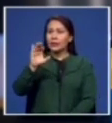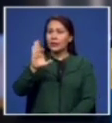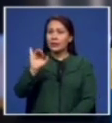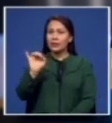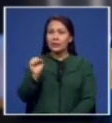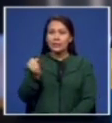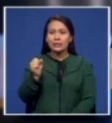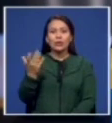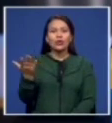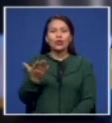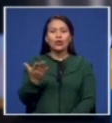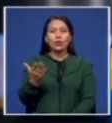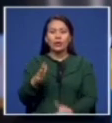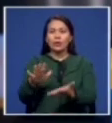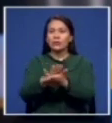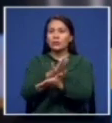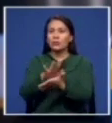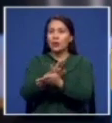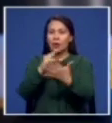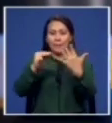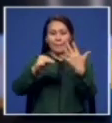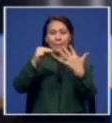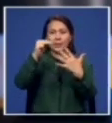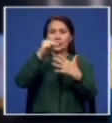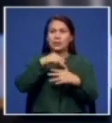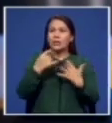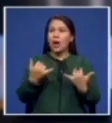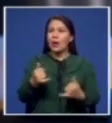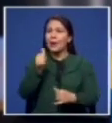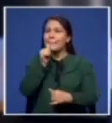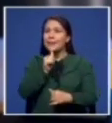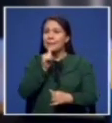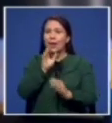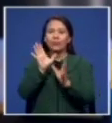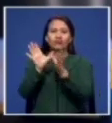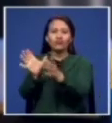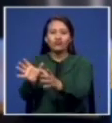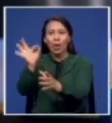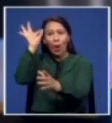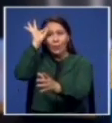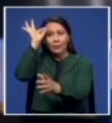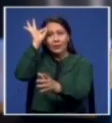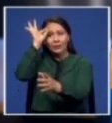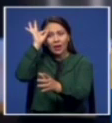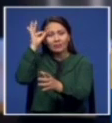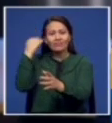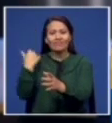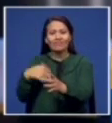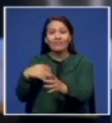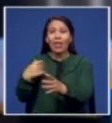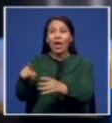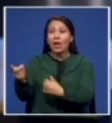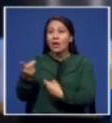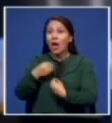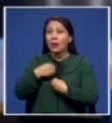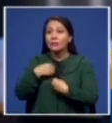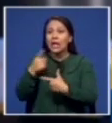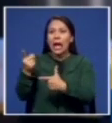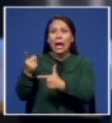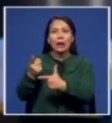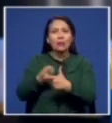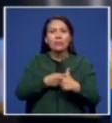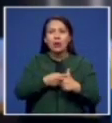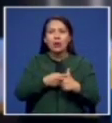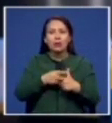víctima es una niña de 12 años, quien permanece bajo pronóstico reservado en una casa de salud. Según las autoridades, se trataría de un